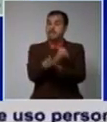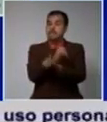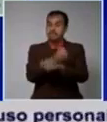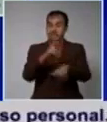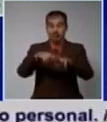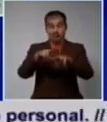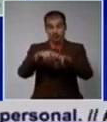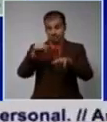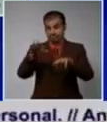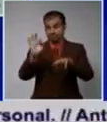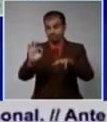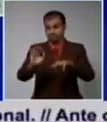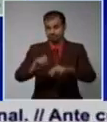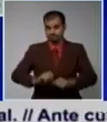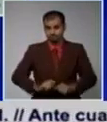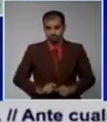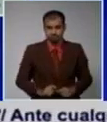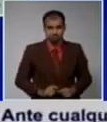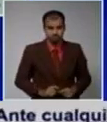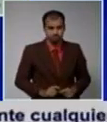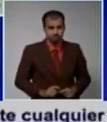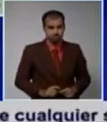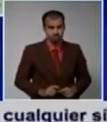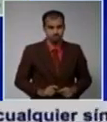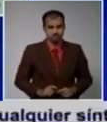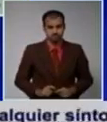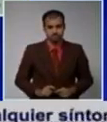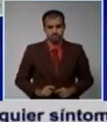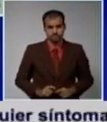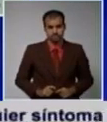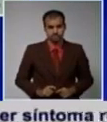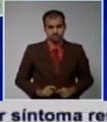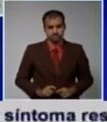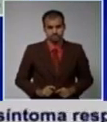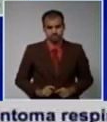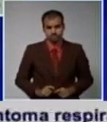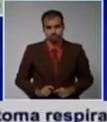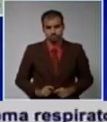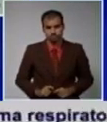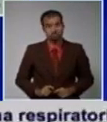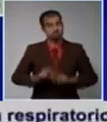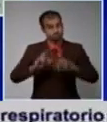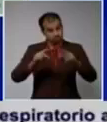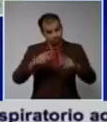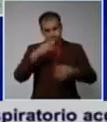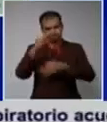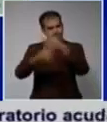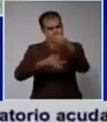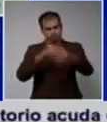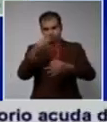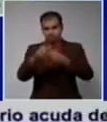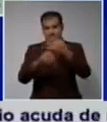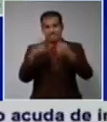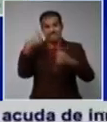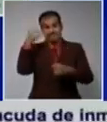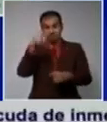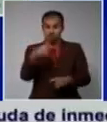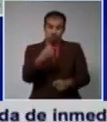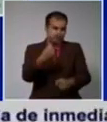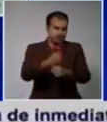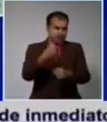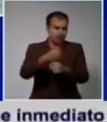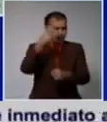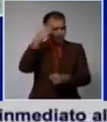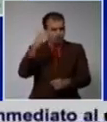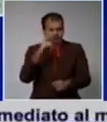el territorio de La Habana y que lo remarcamos porque a pesar de los trabajos que se vienen haciendo, de las